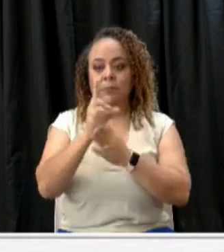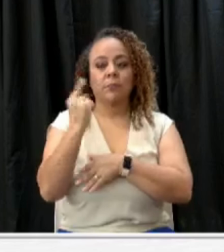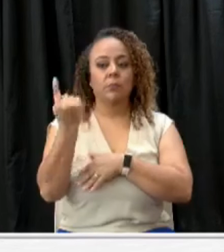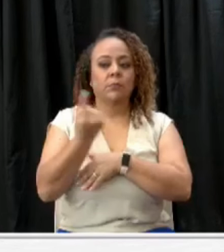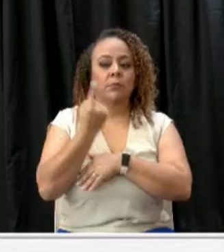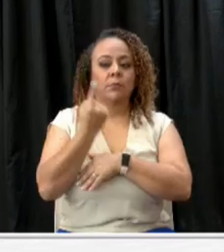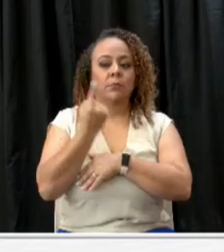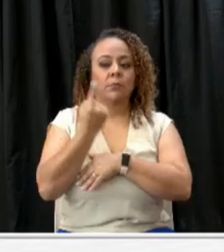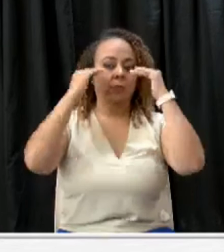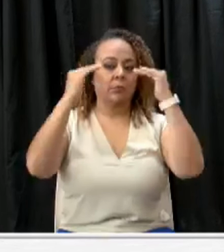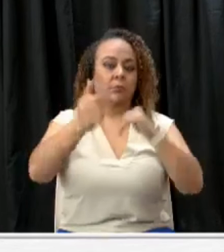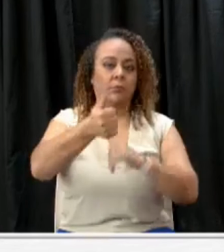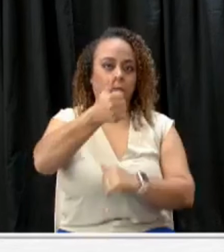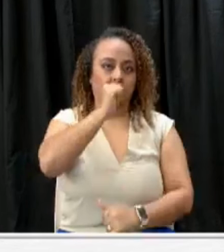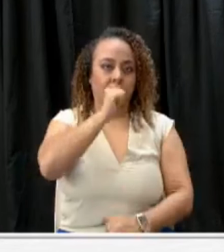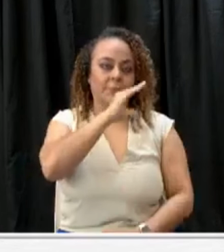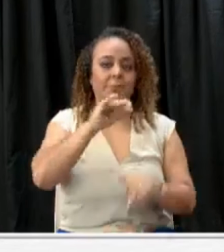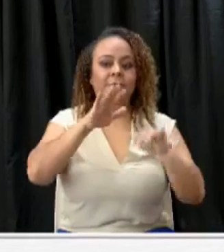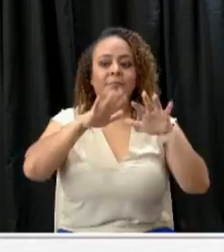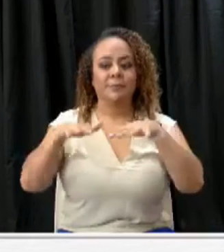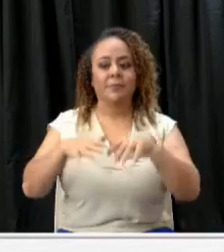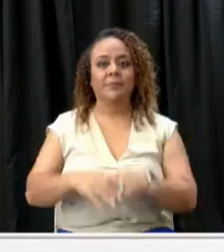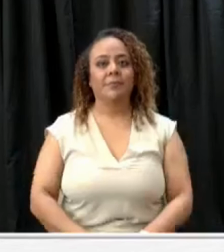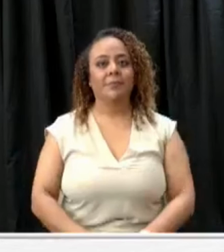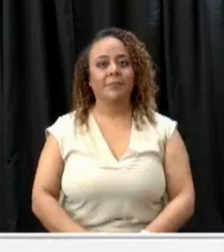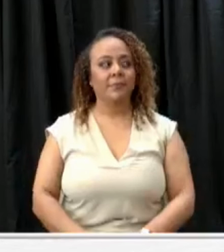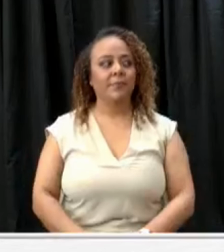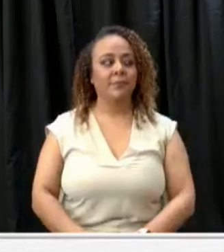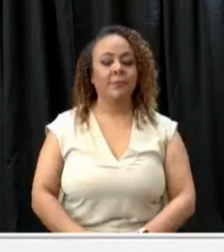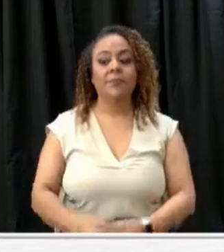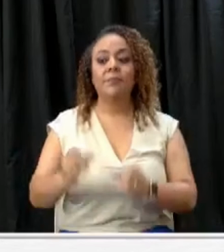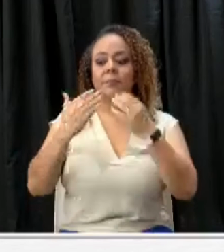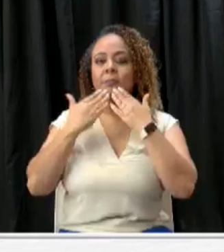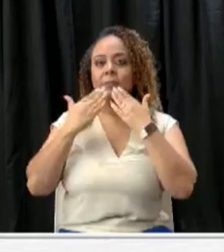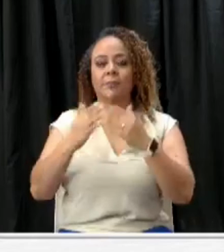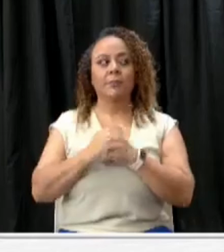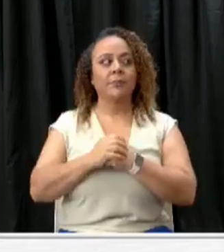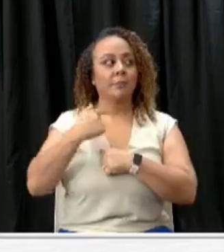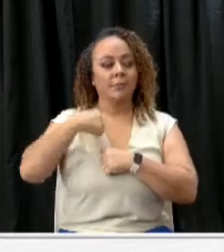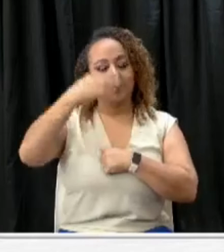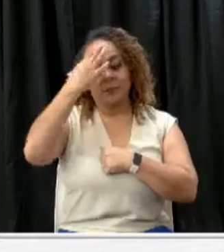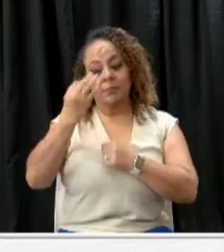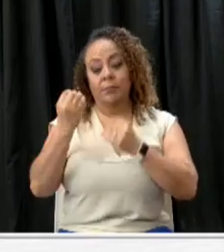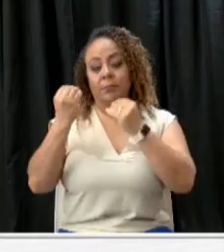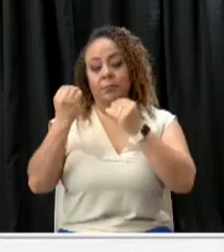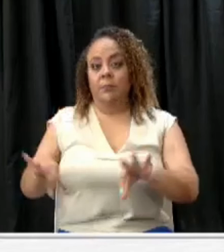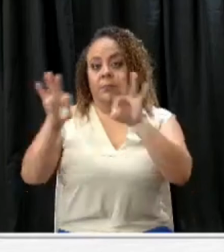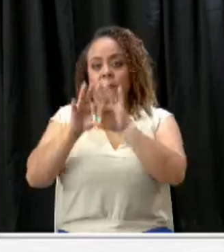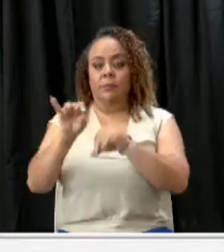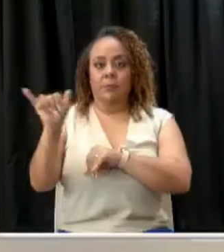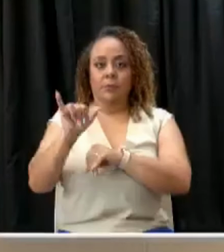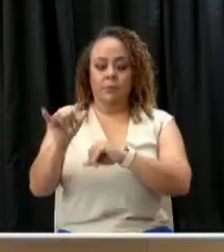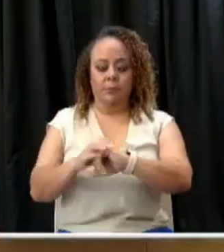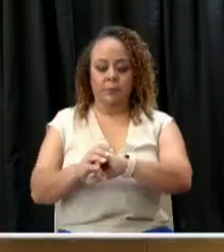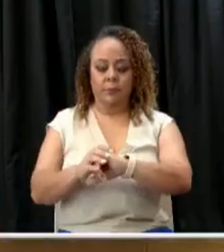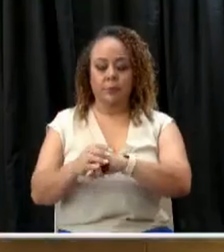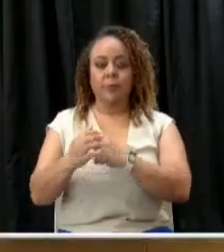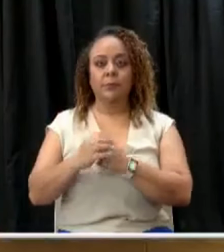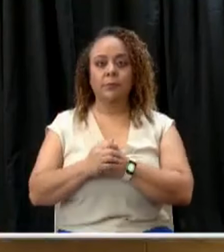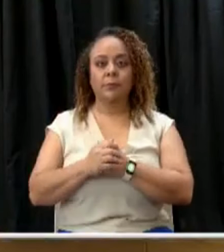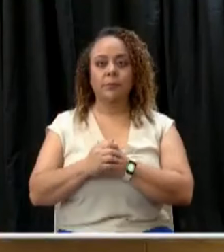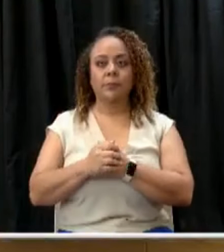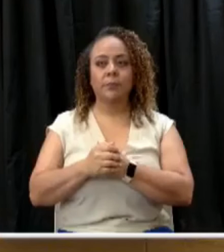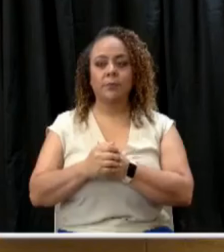solamente sombra, hidratación y descanso. Muchísimas gracias, Esteban. Creo que es muy importante también tomar en